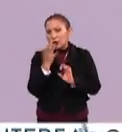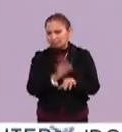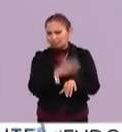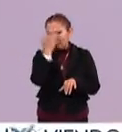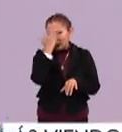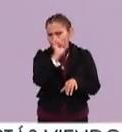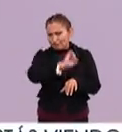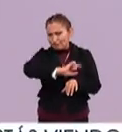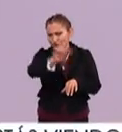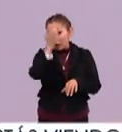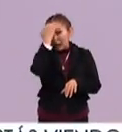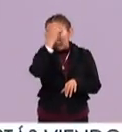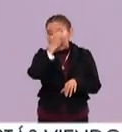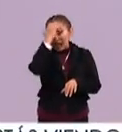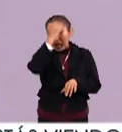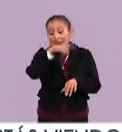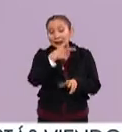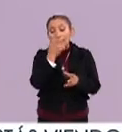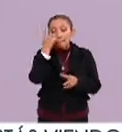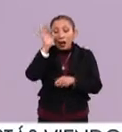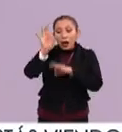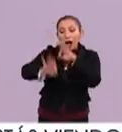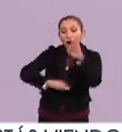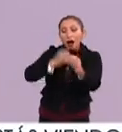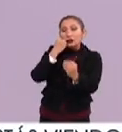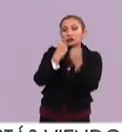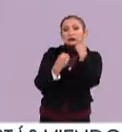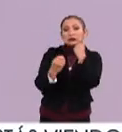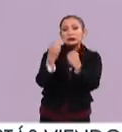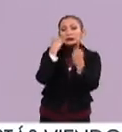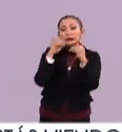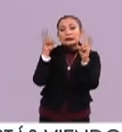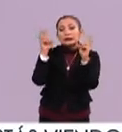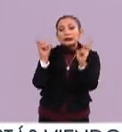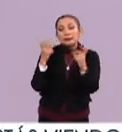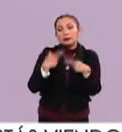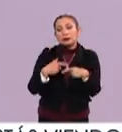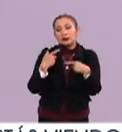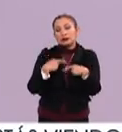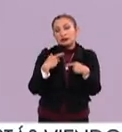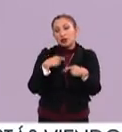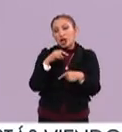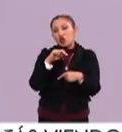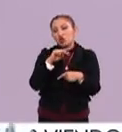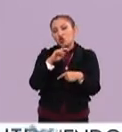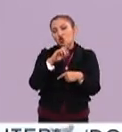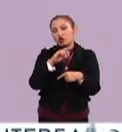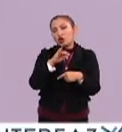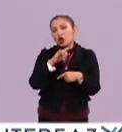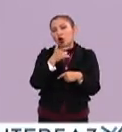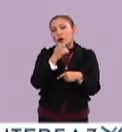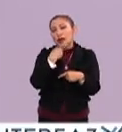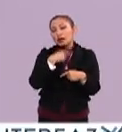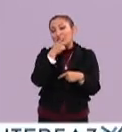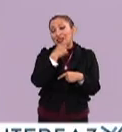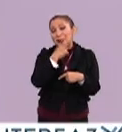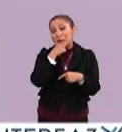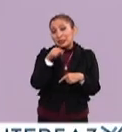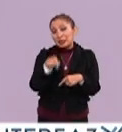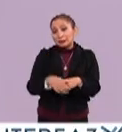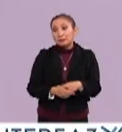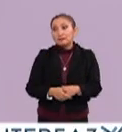calificada, ¿no? Con experiencia en el abordaje nutricional, en el caso de los nutriólogos, del paciente con diabetes,